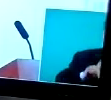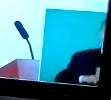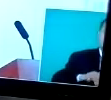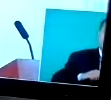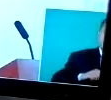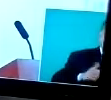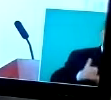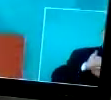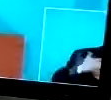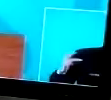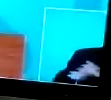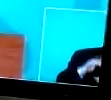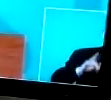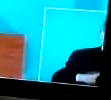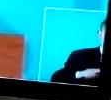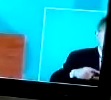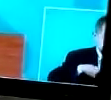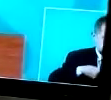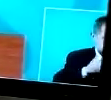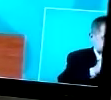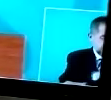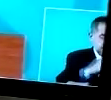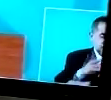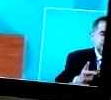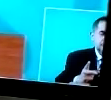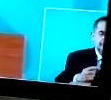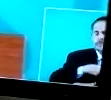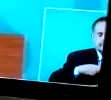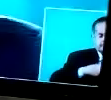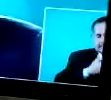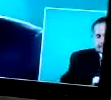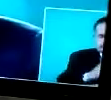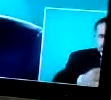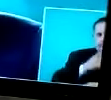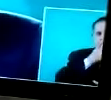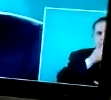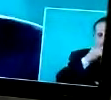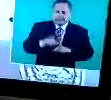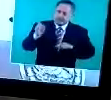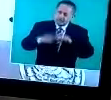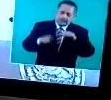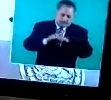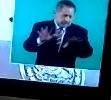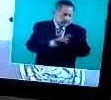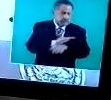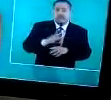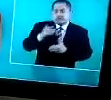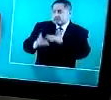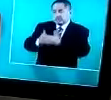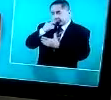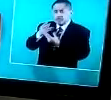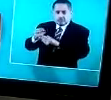Es mi honestidad. Es lo que estimo más importante en mi vida. Hemos avanzado